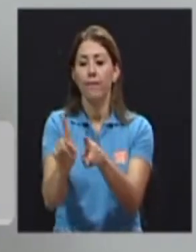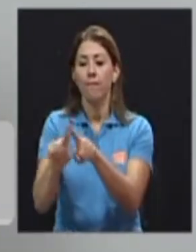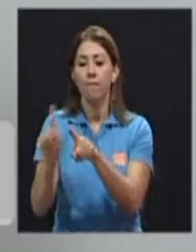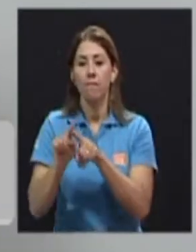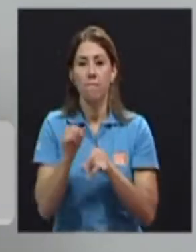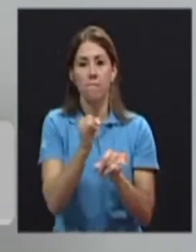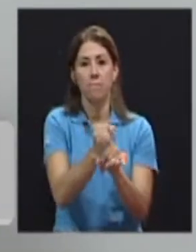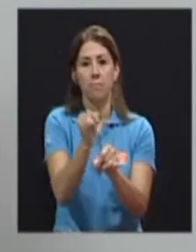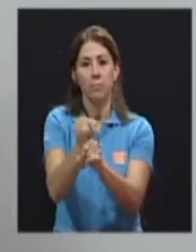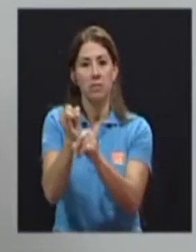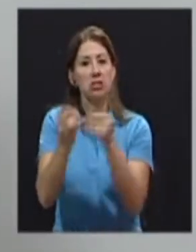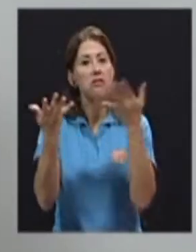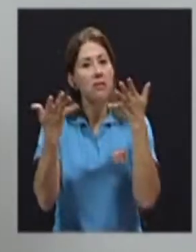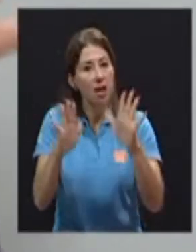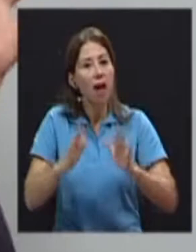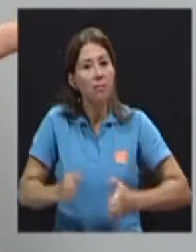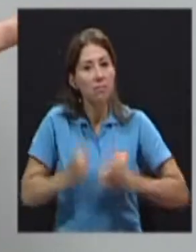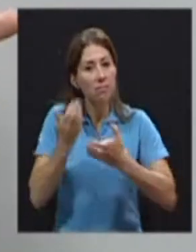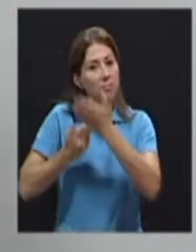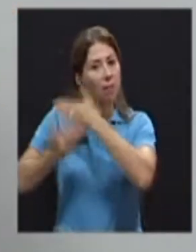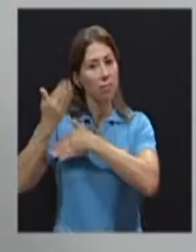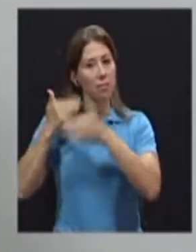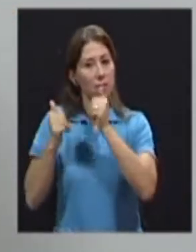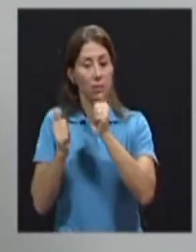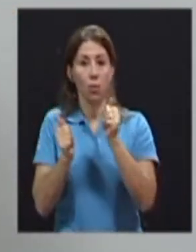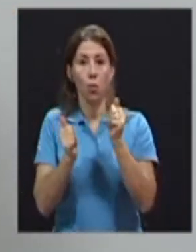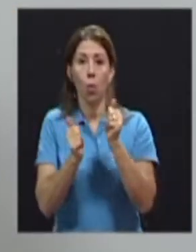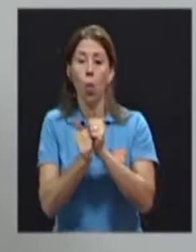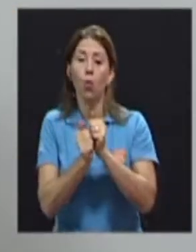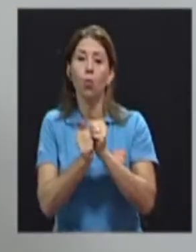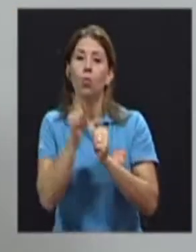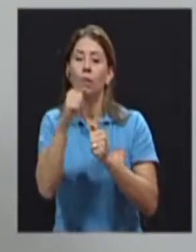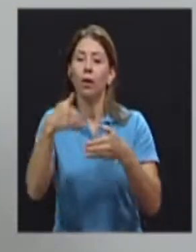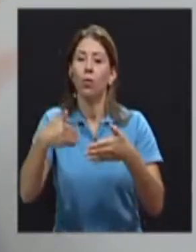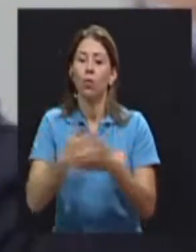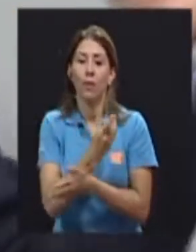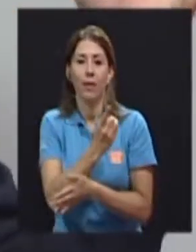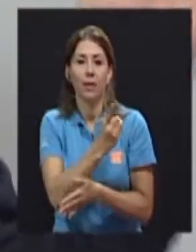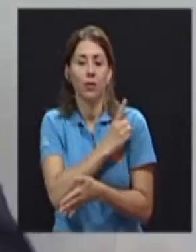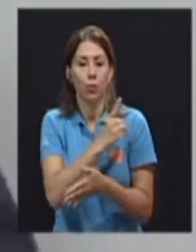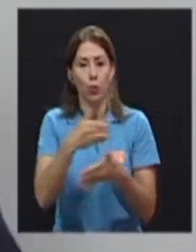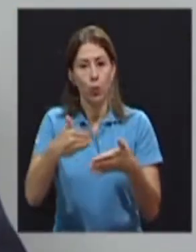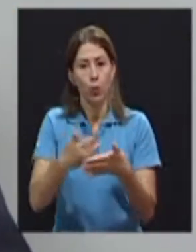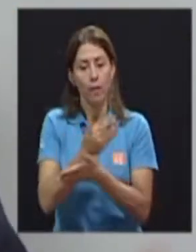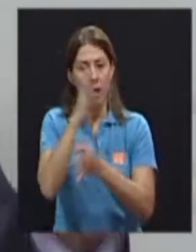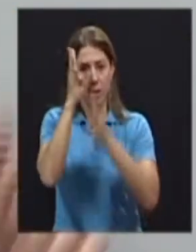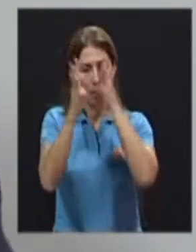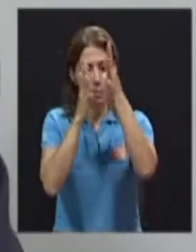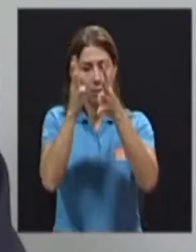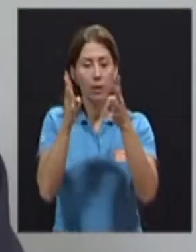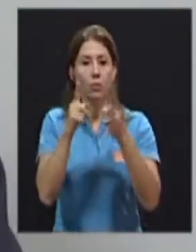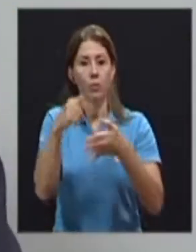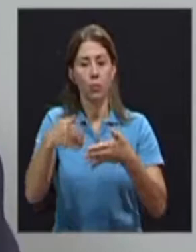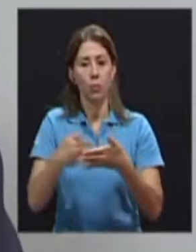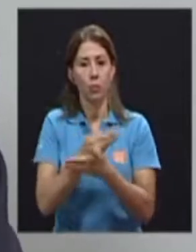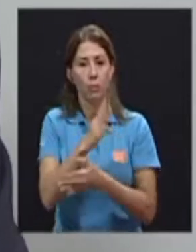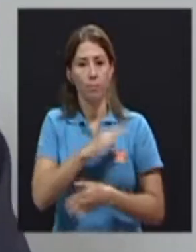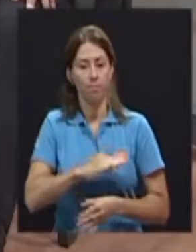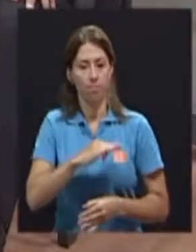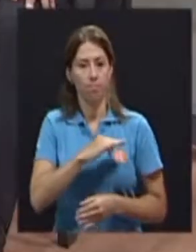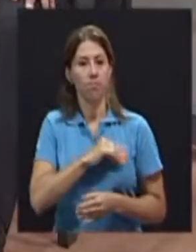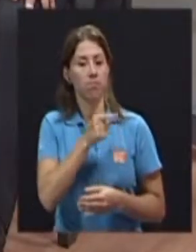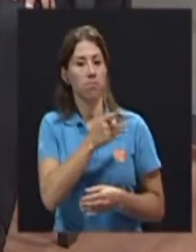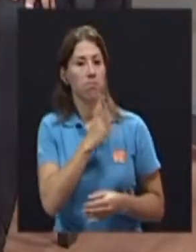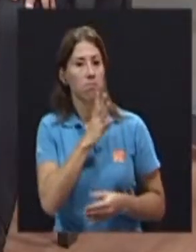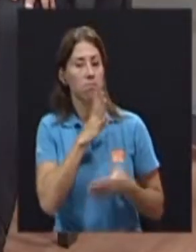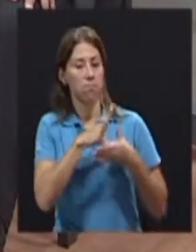con un direccionamiento y con una creatividad y con una visión de la cual don Marcelo nos va a contar.